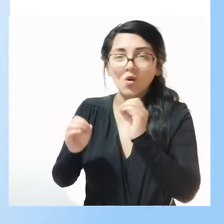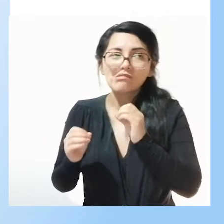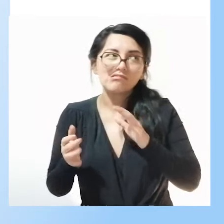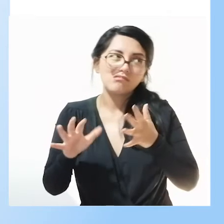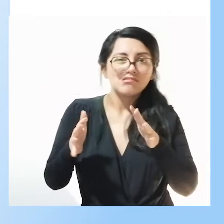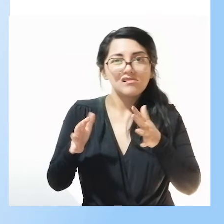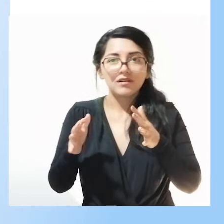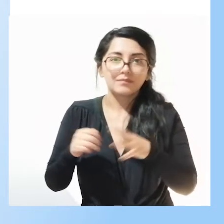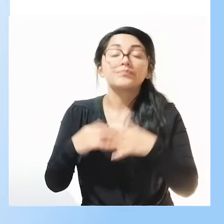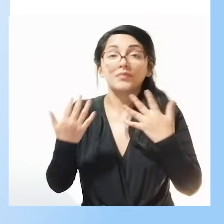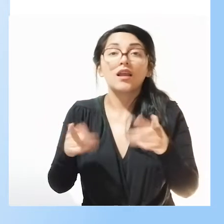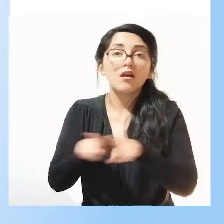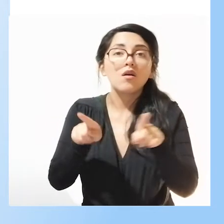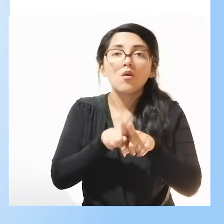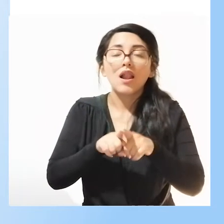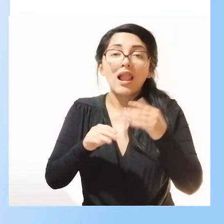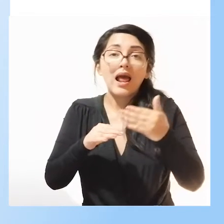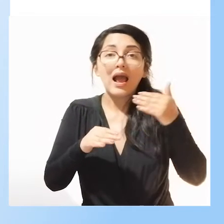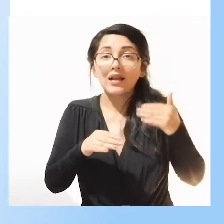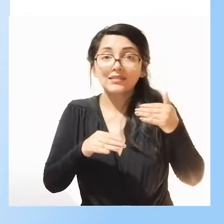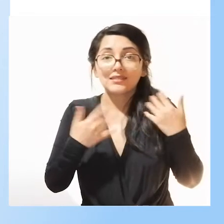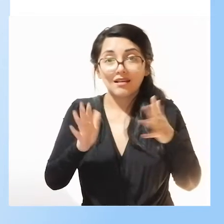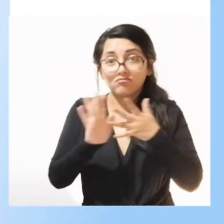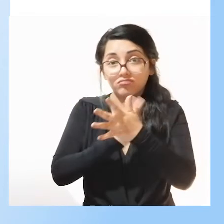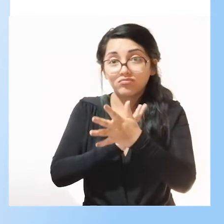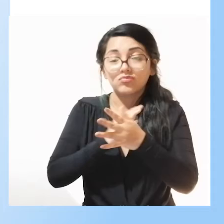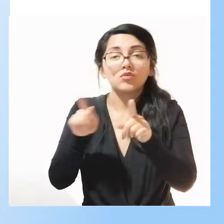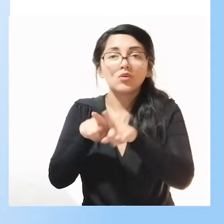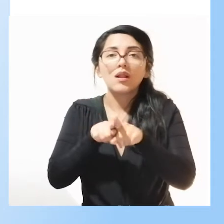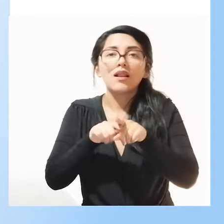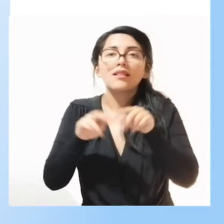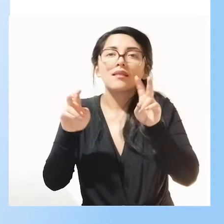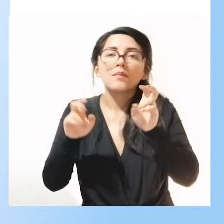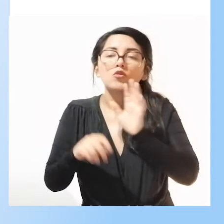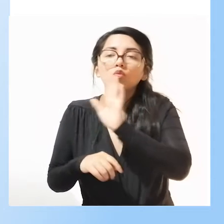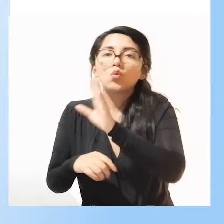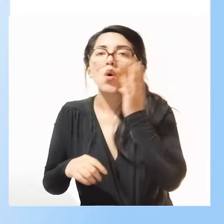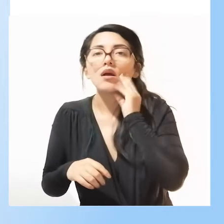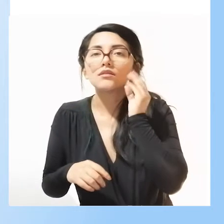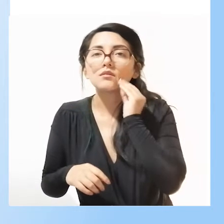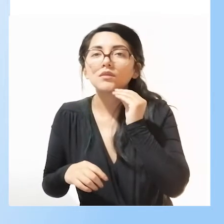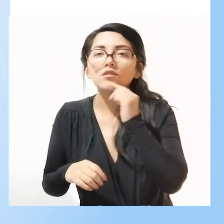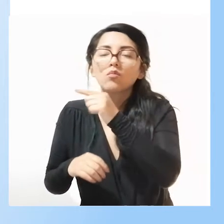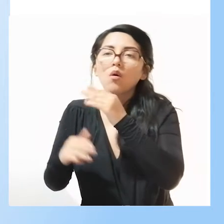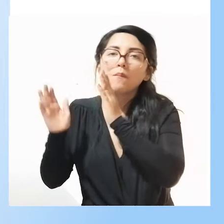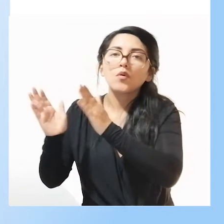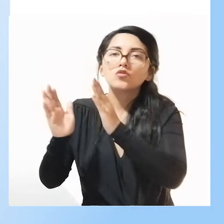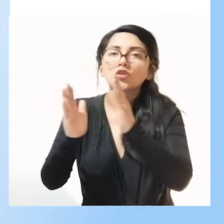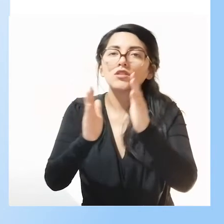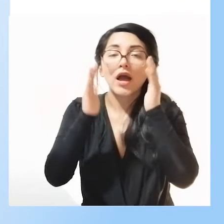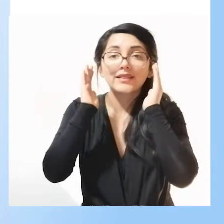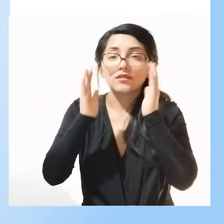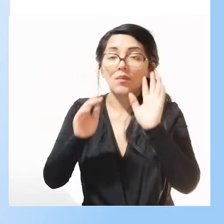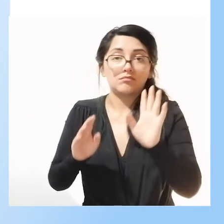como hemos dicho anteriormente, por tanto ya no incido en esto, la experiencia que tiene la persona en todo el proceso de atención, desde